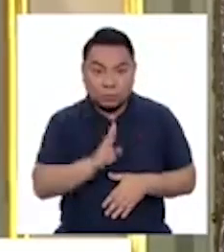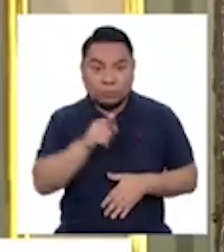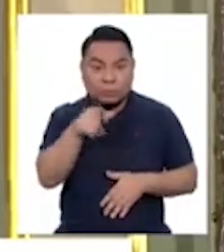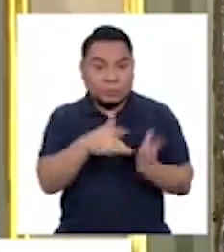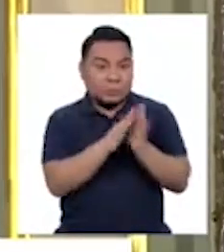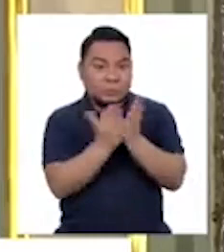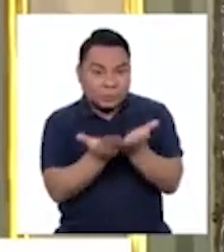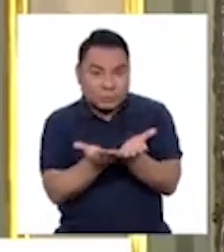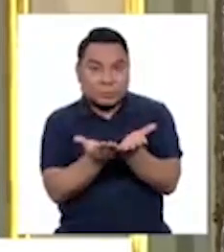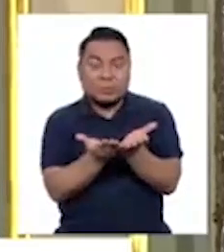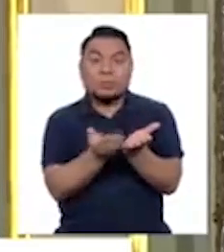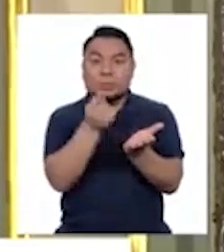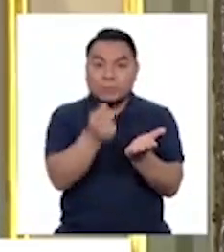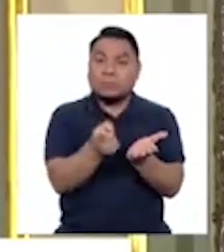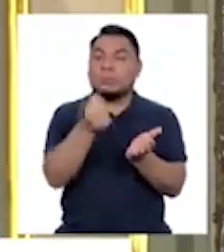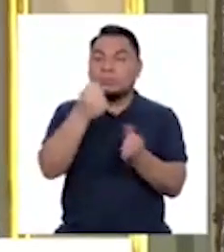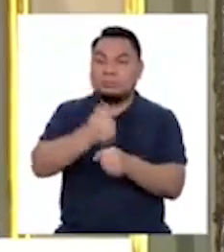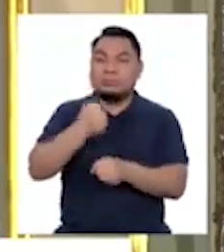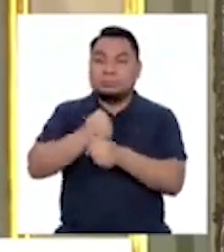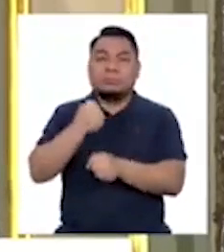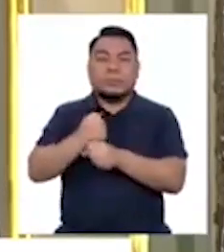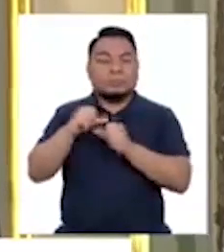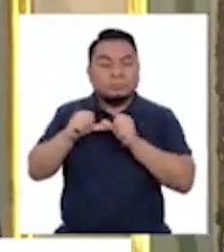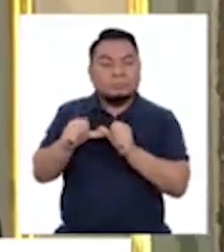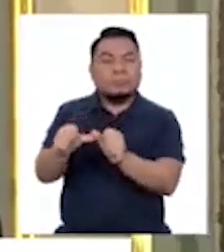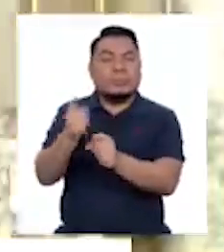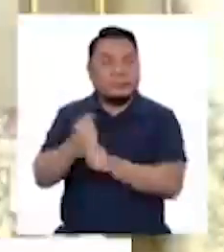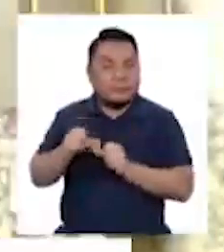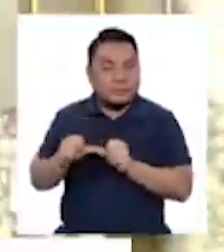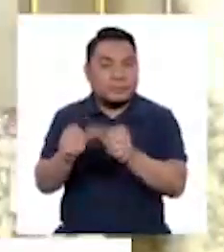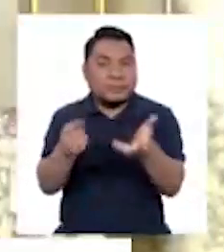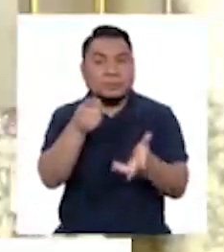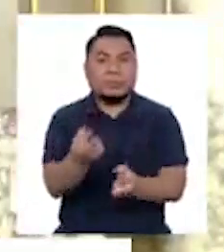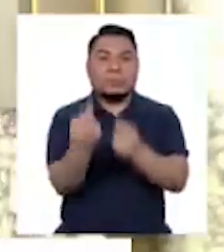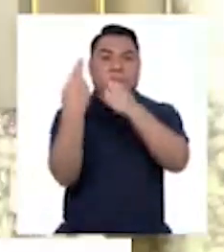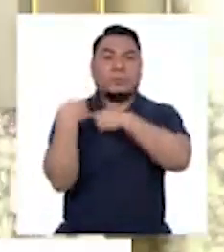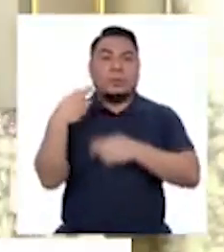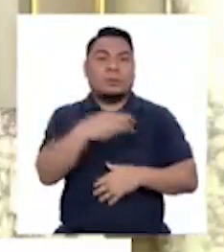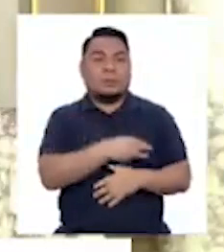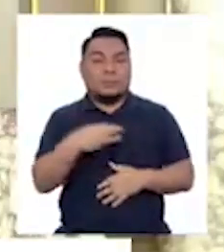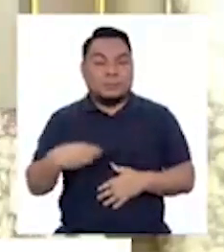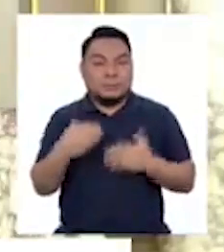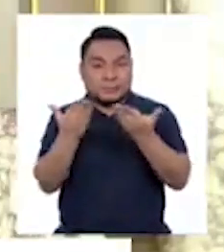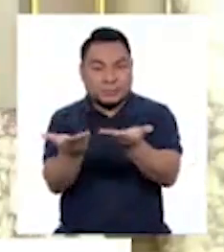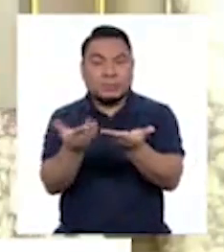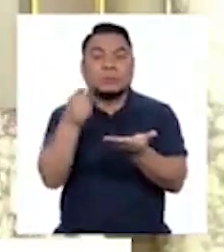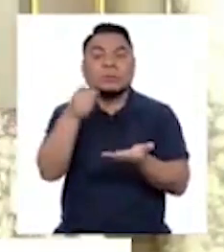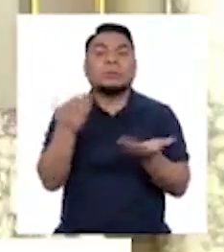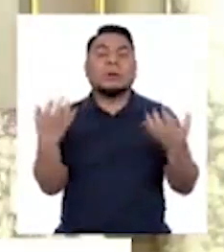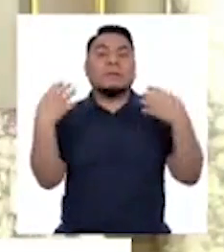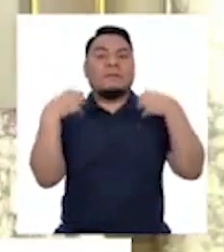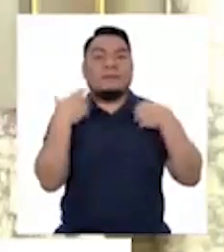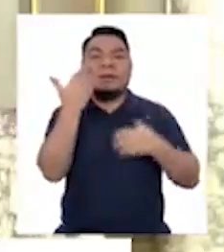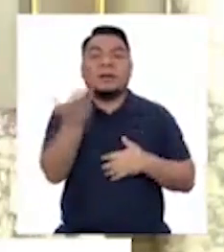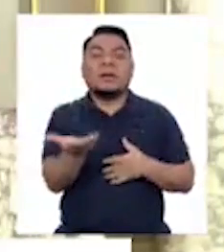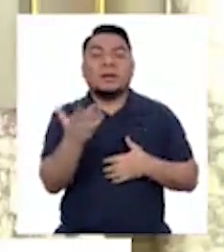santos evangelios desempeñar leal y fielmente el cargo de ministro de Estado en el despacho